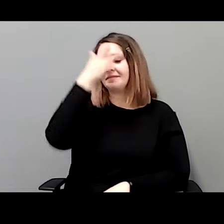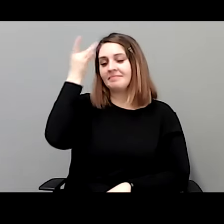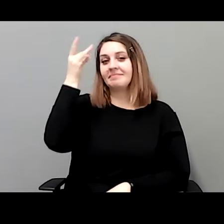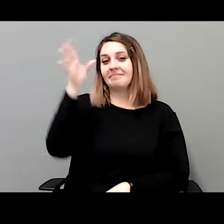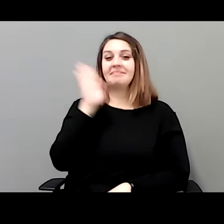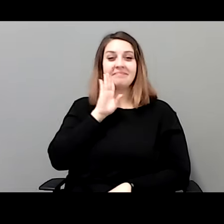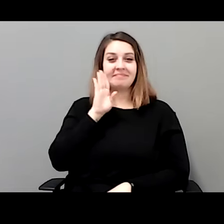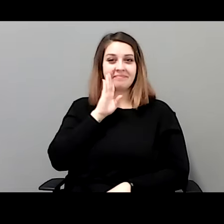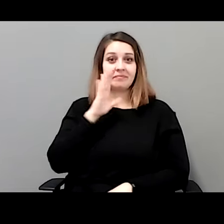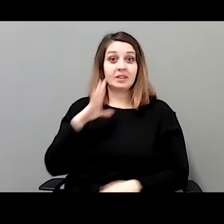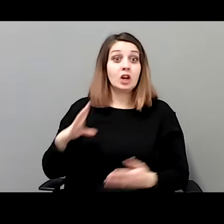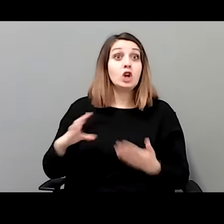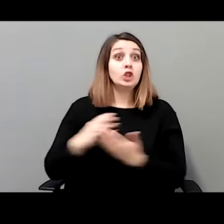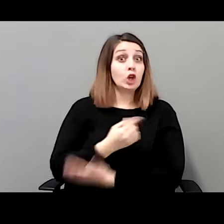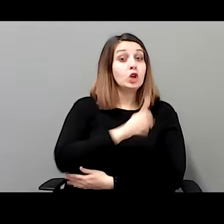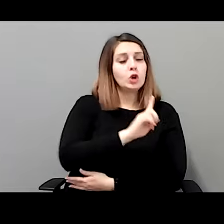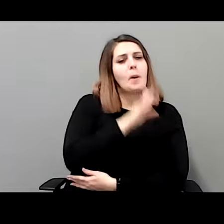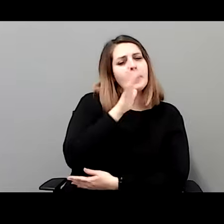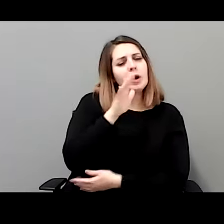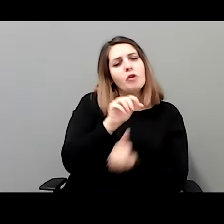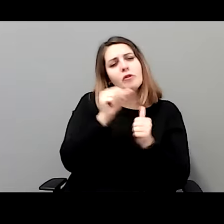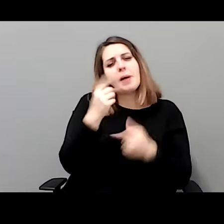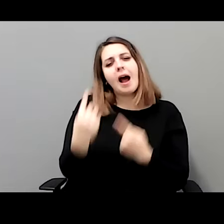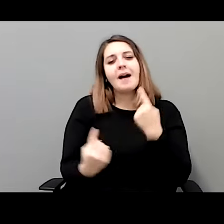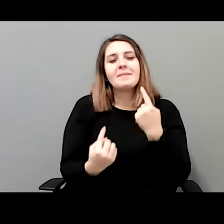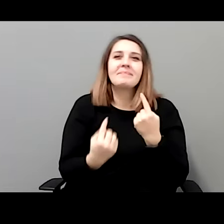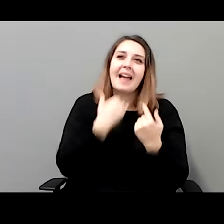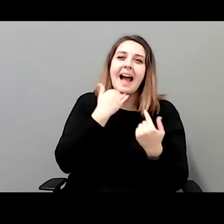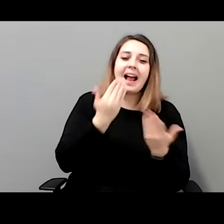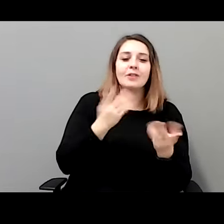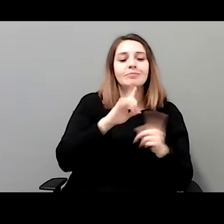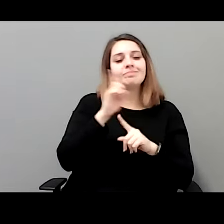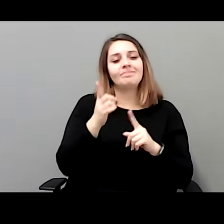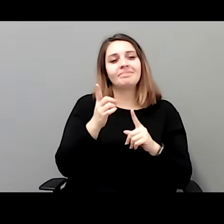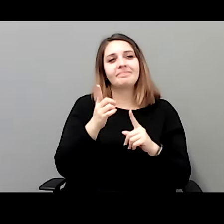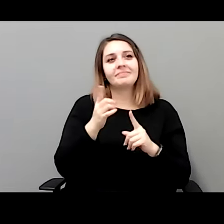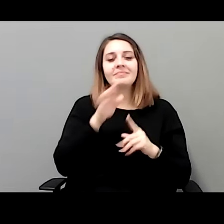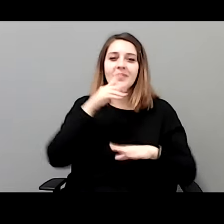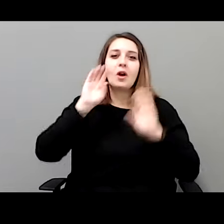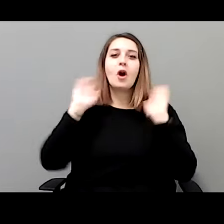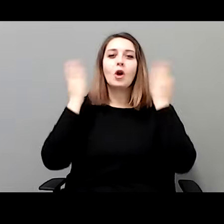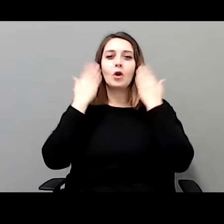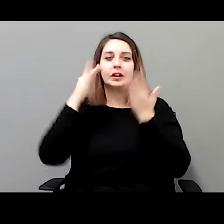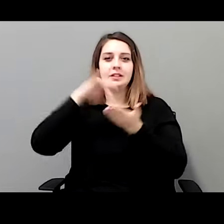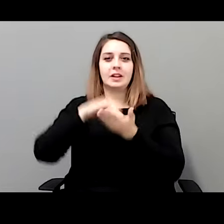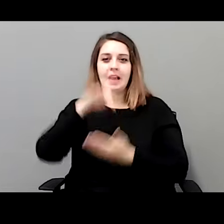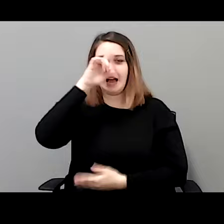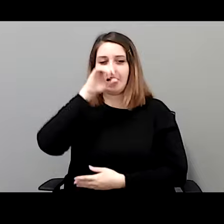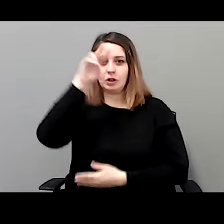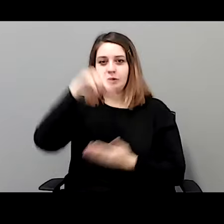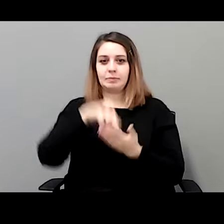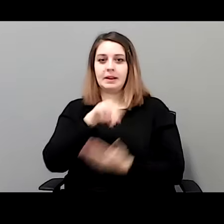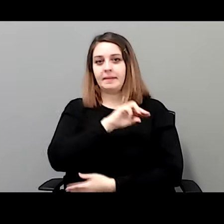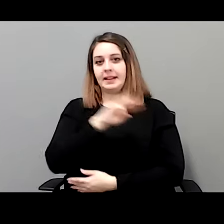antes, no todos, pero de alguna forma vamos a estar en este Congreso del 2023